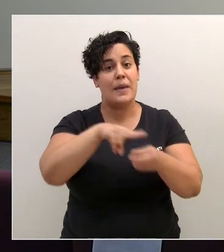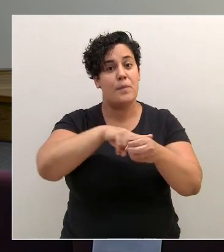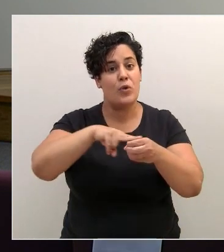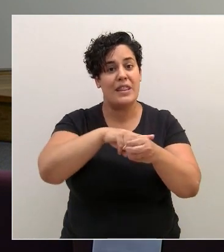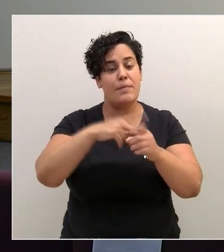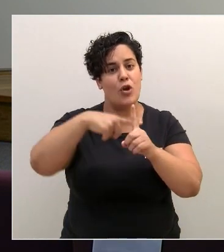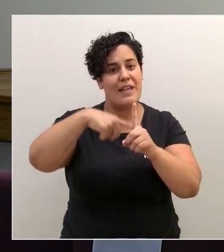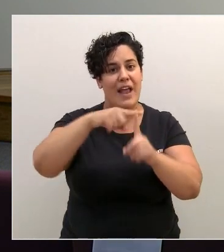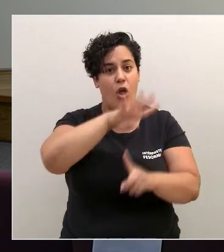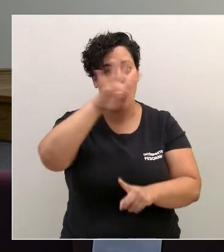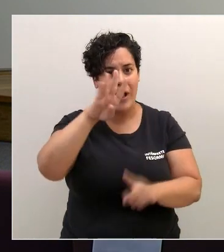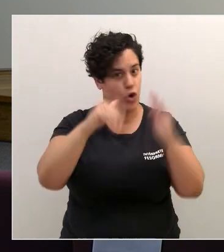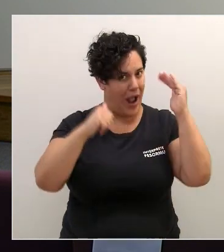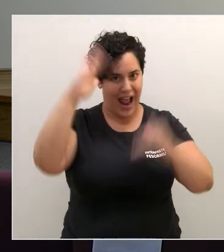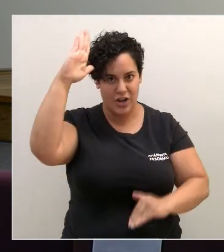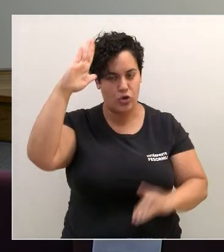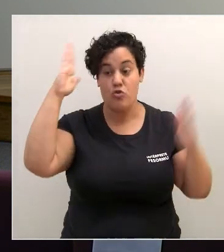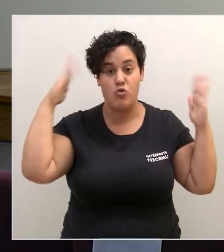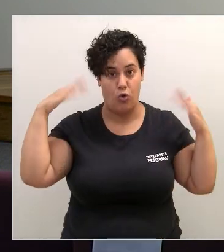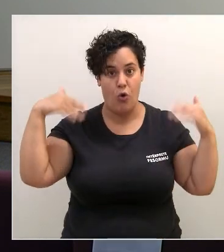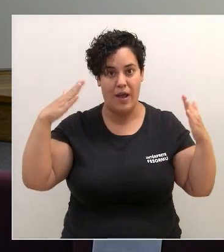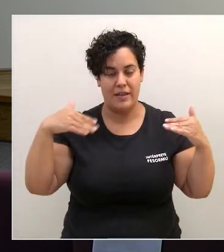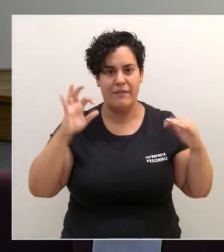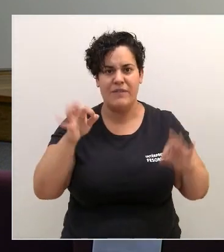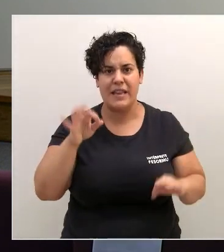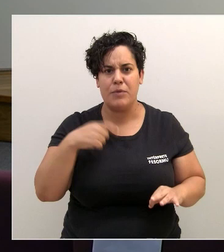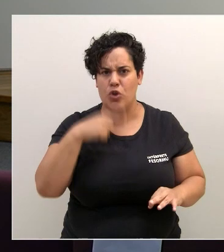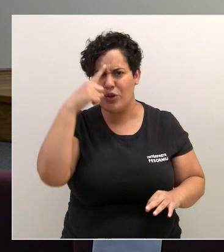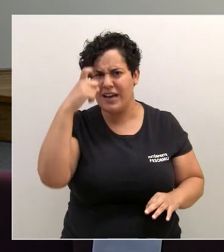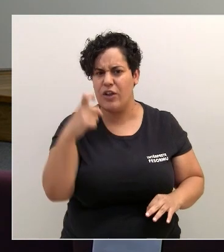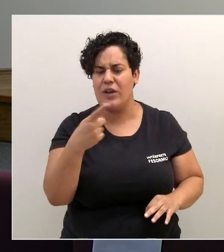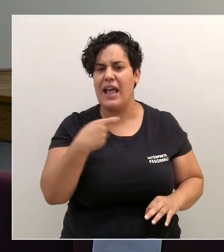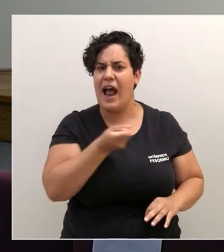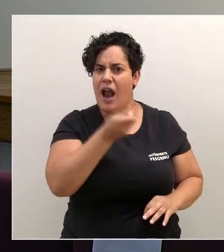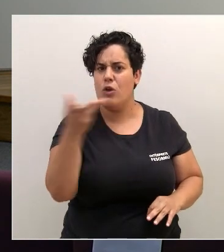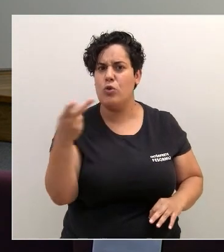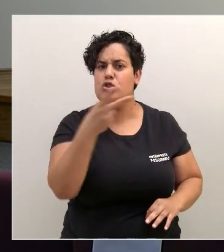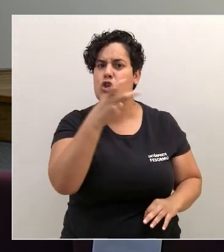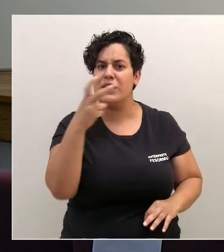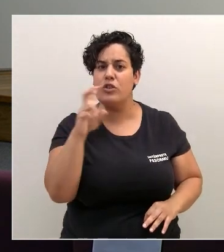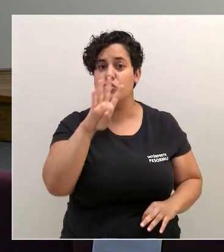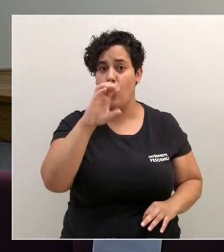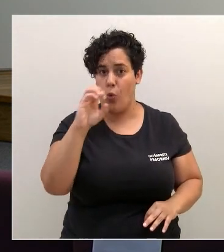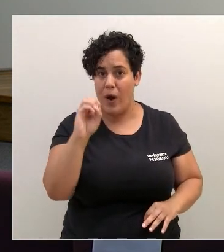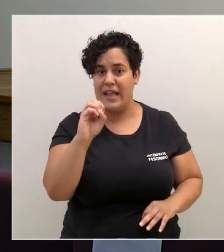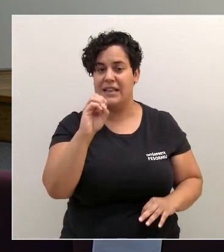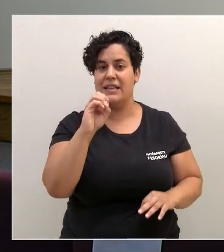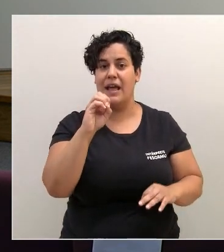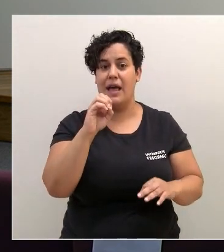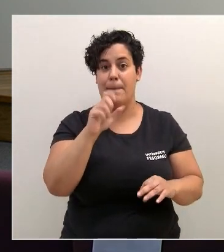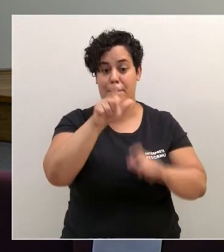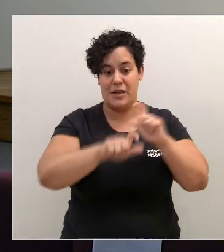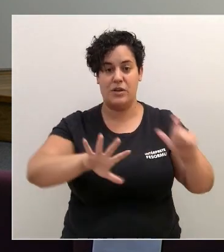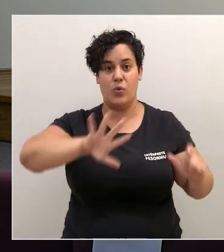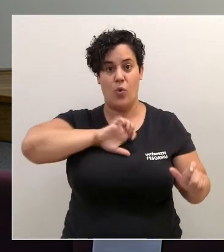4, muy alto, pero si no me equivoco, hay varios municipios que superan los 250 casos por 100.000 habitantes a 14